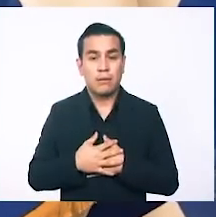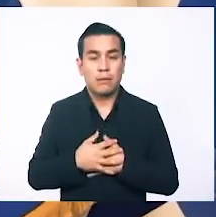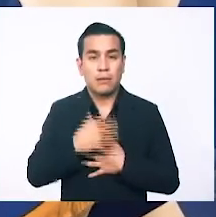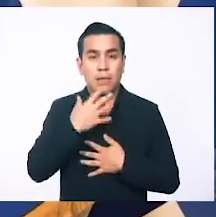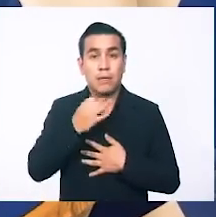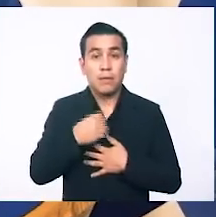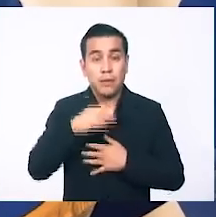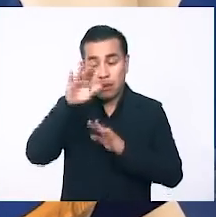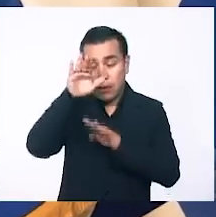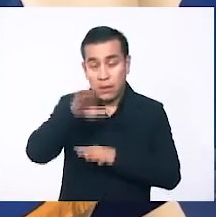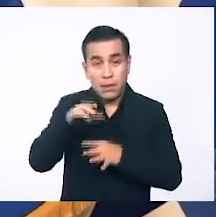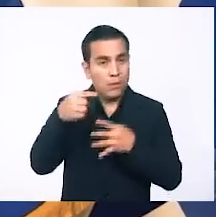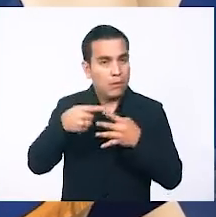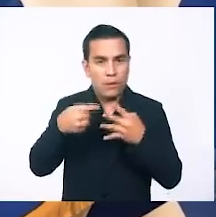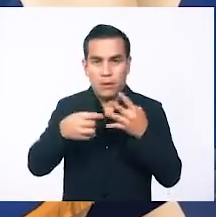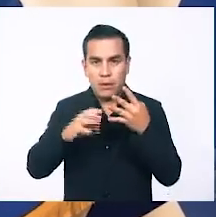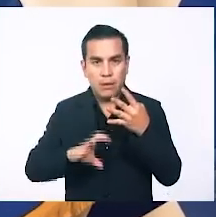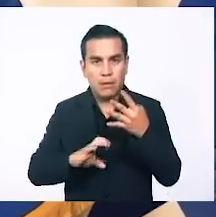Porque si no la cumpliésemos,